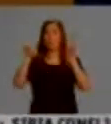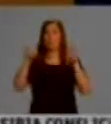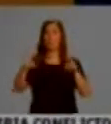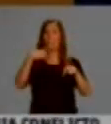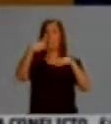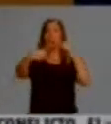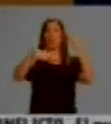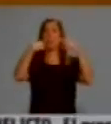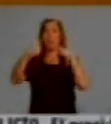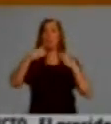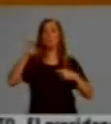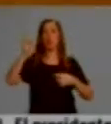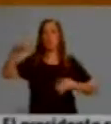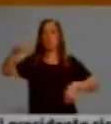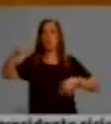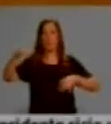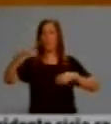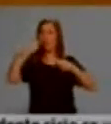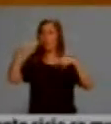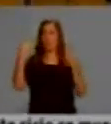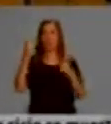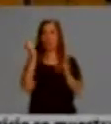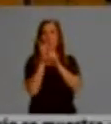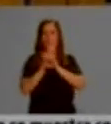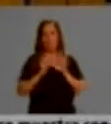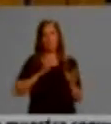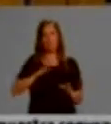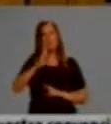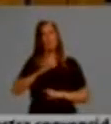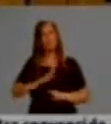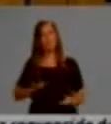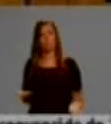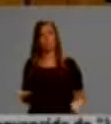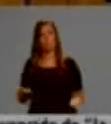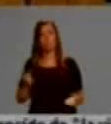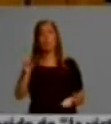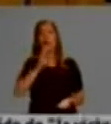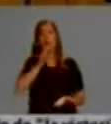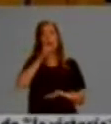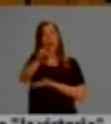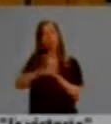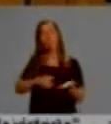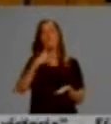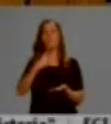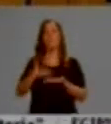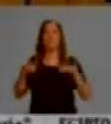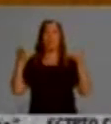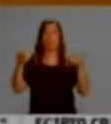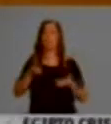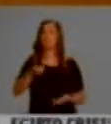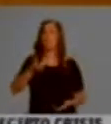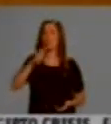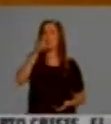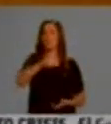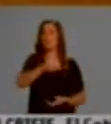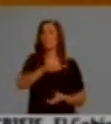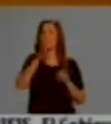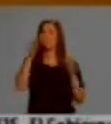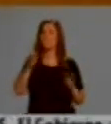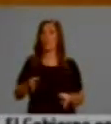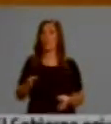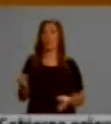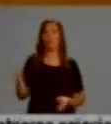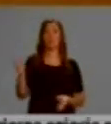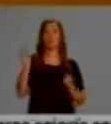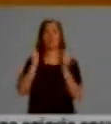que airearon los papeles. Es una respuesta que necesitamos. En ese mismo comunicado vertieron una frase que muy pocos de los que están aquí se atreverían